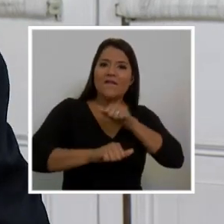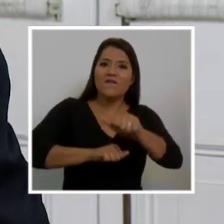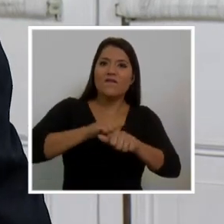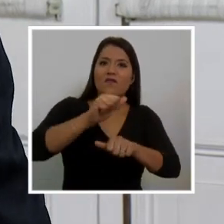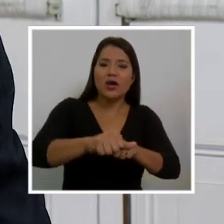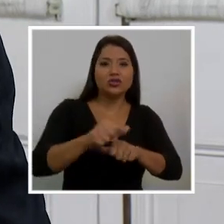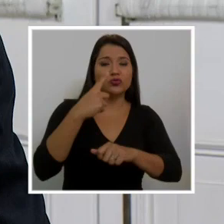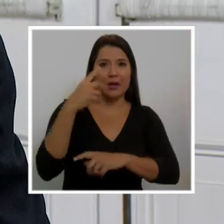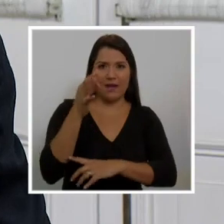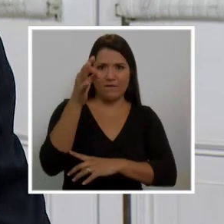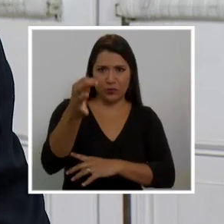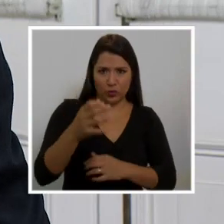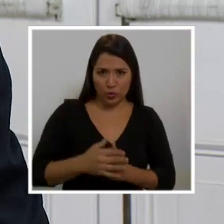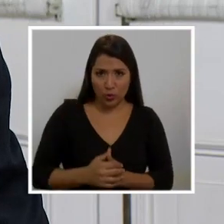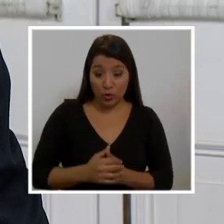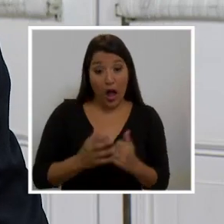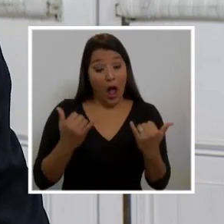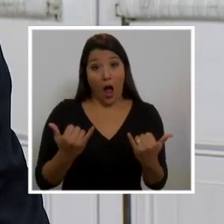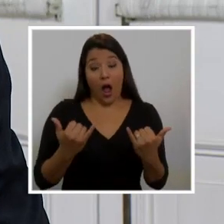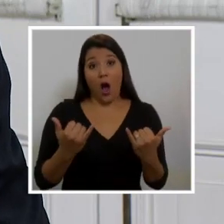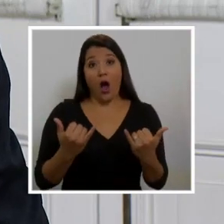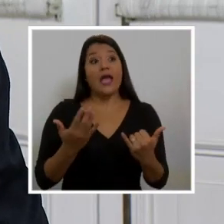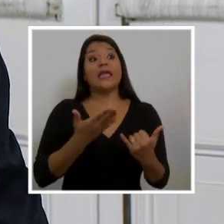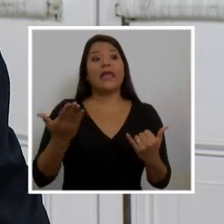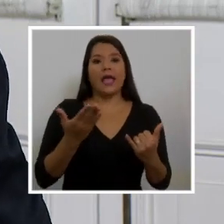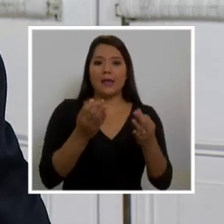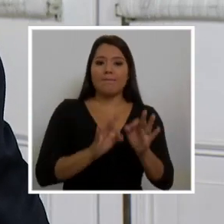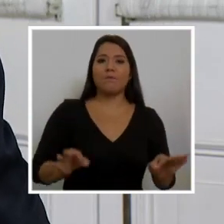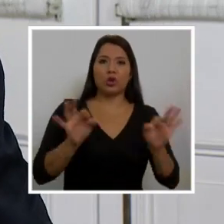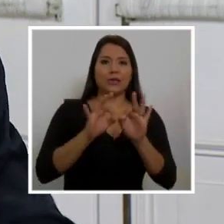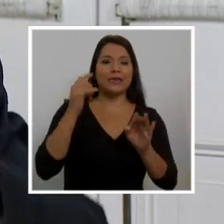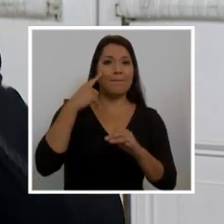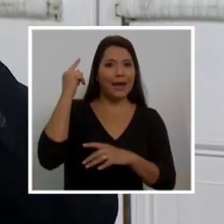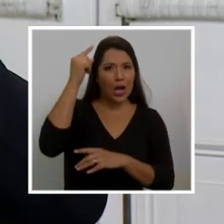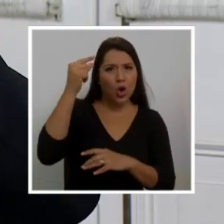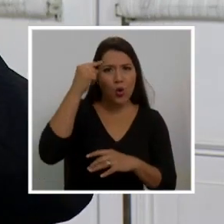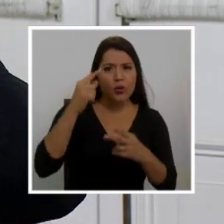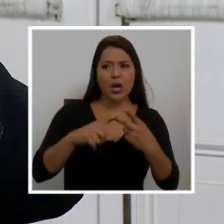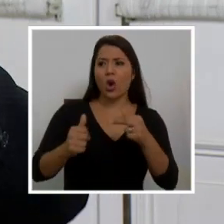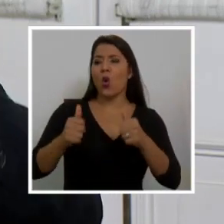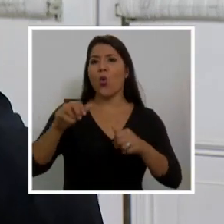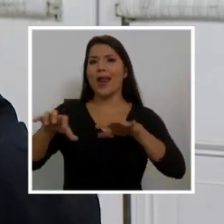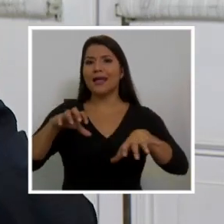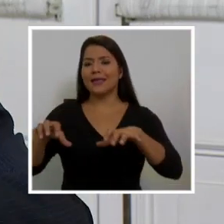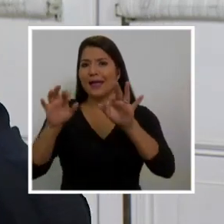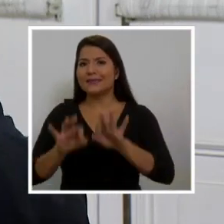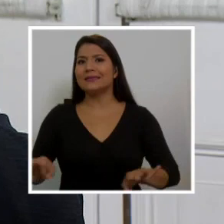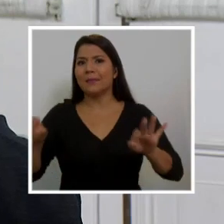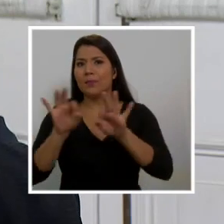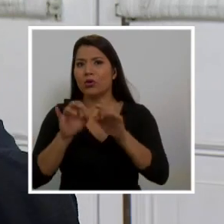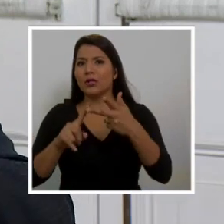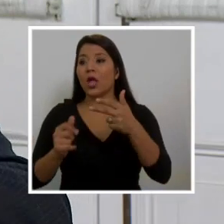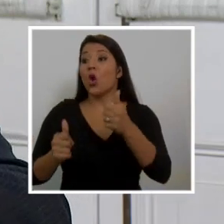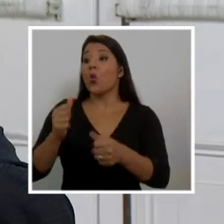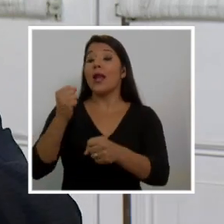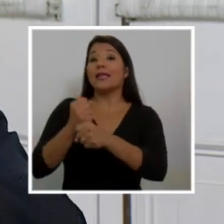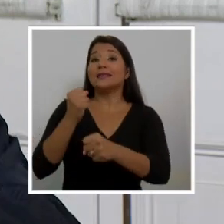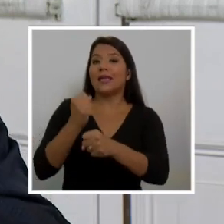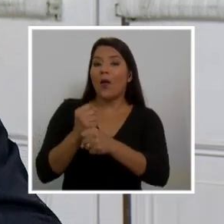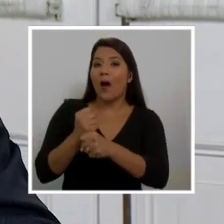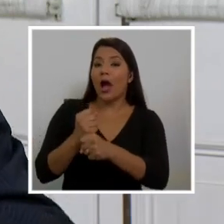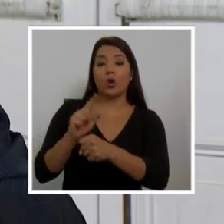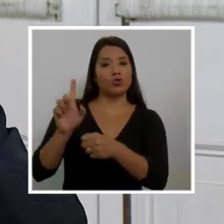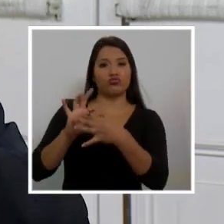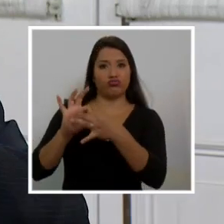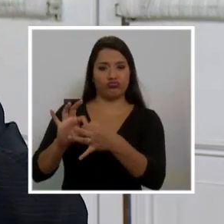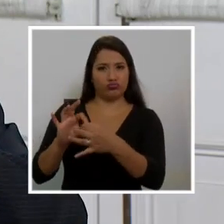el futuro. ¿Qué obra le interesa al gobierno? ¿Qué actividad le interesa? ¿Cuáles obras que no son las de empleo público, no son el tema fiscal y